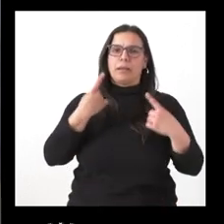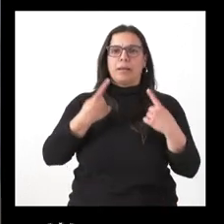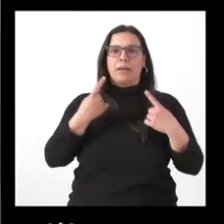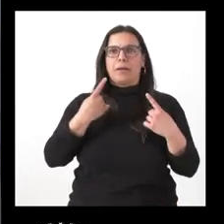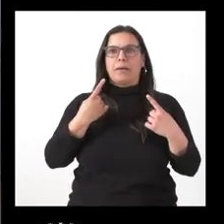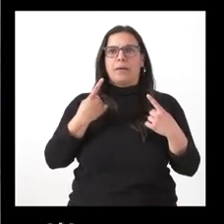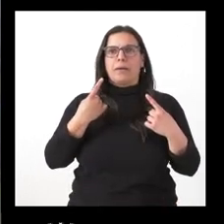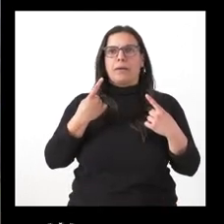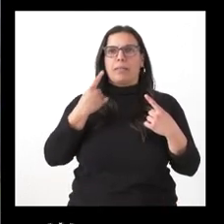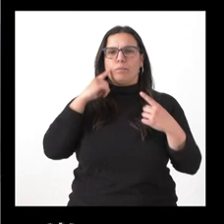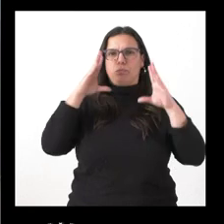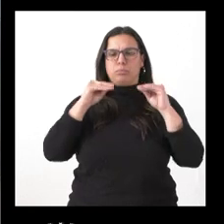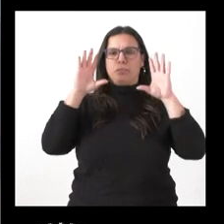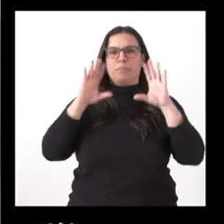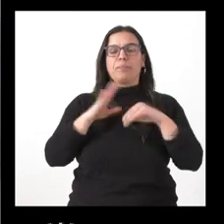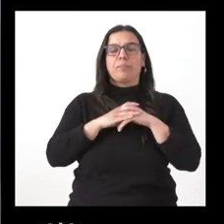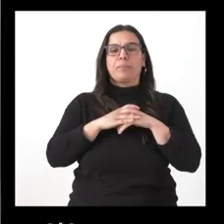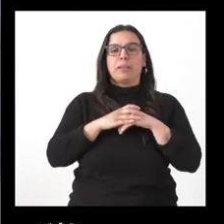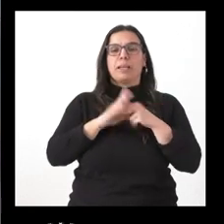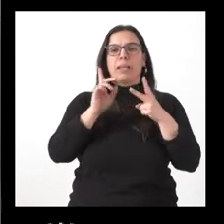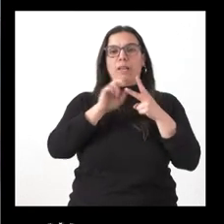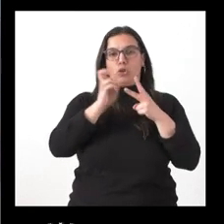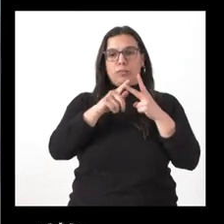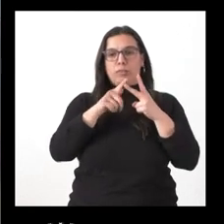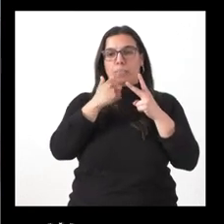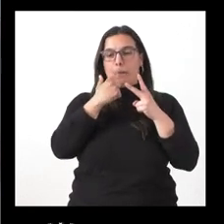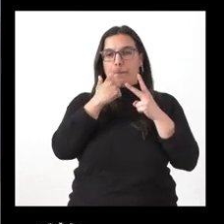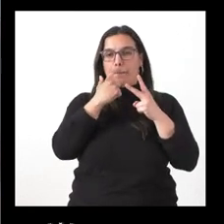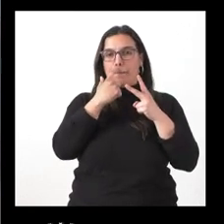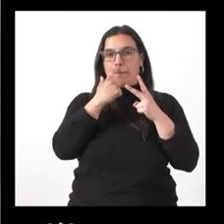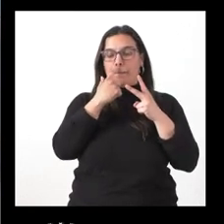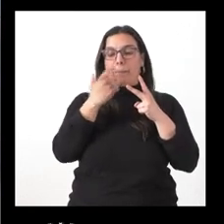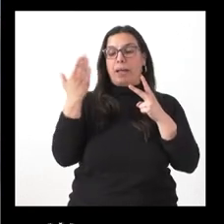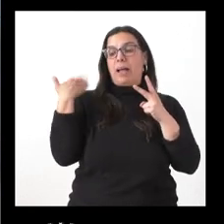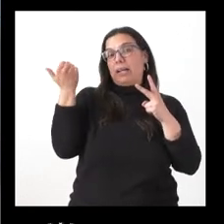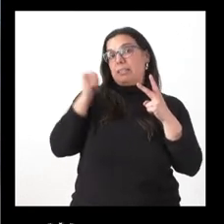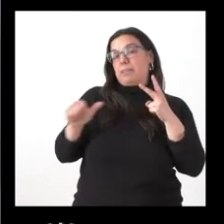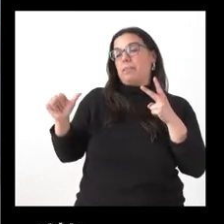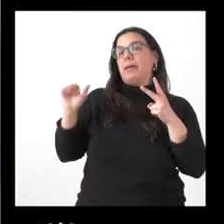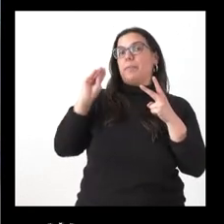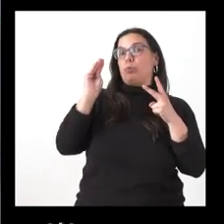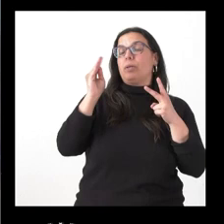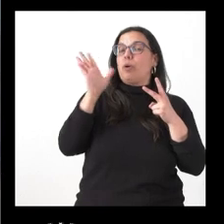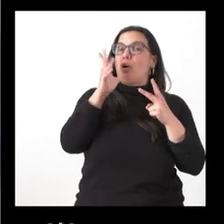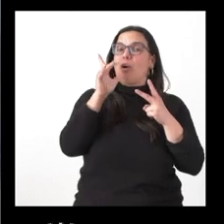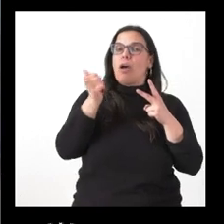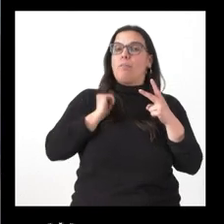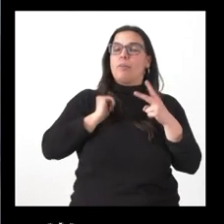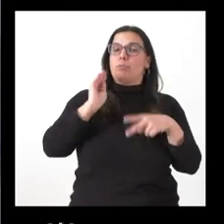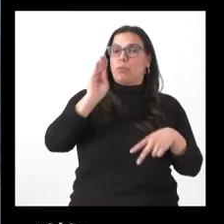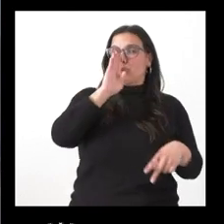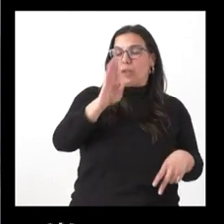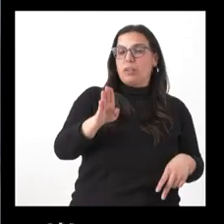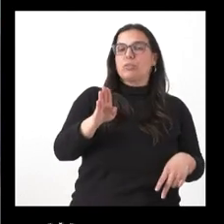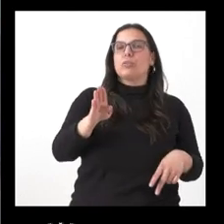la pantalla y por otra parte Aunque lo tuve ocasión de preguntar hace una semana sí le dirijo ahora también la pregunta es